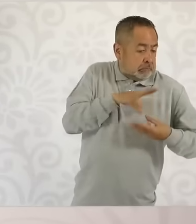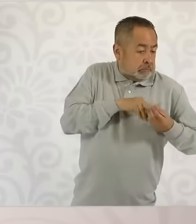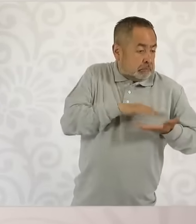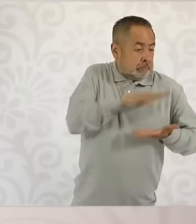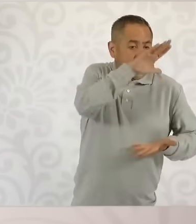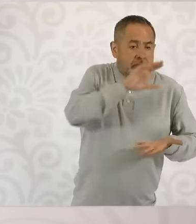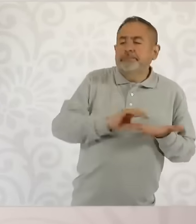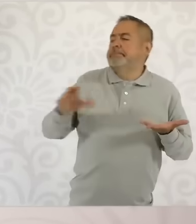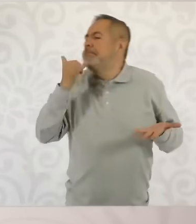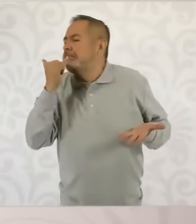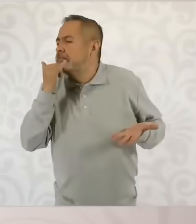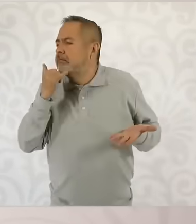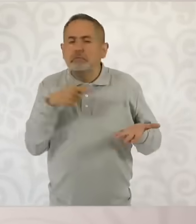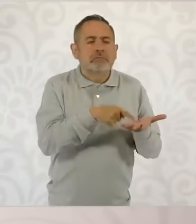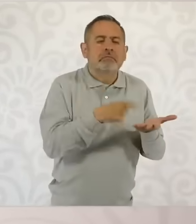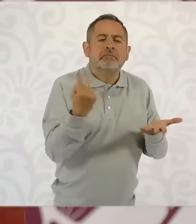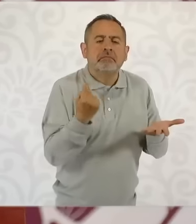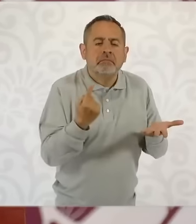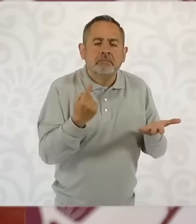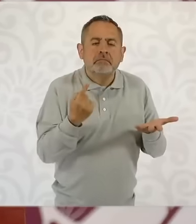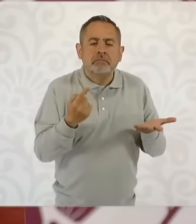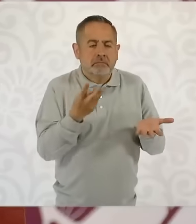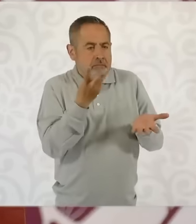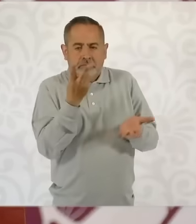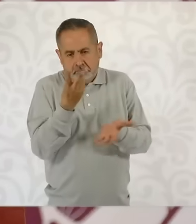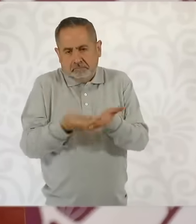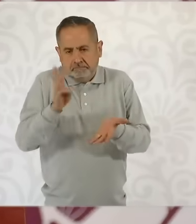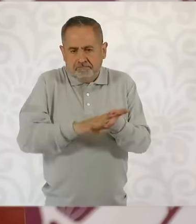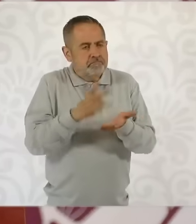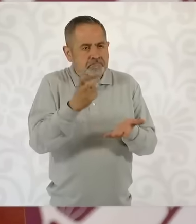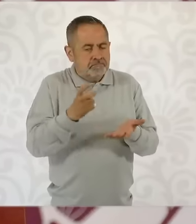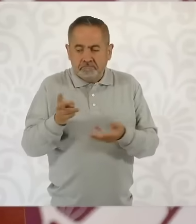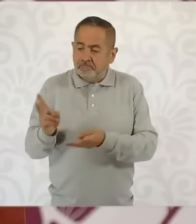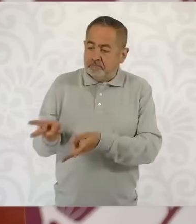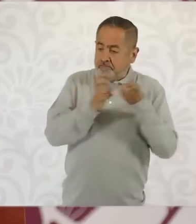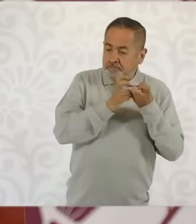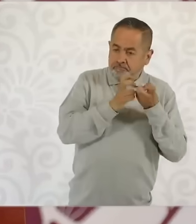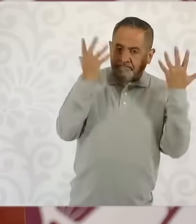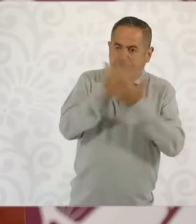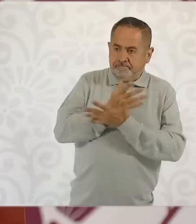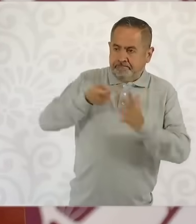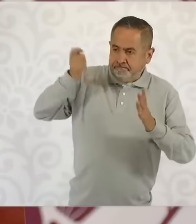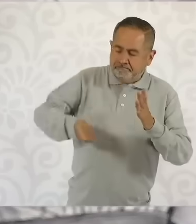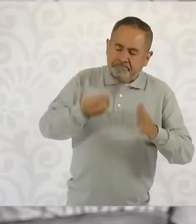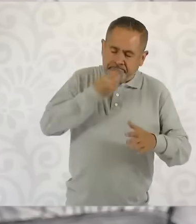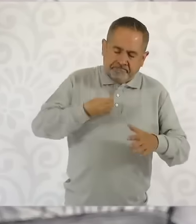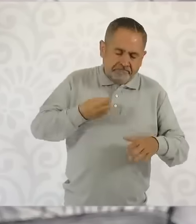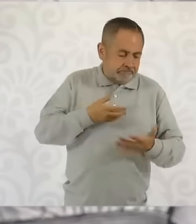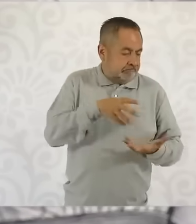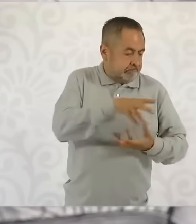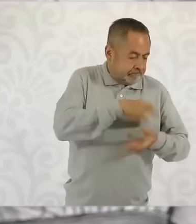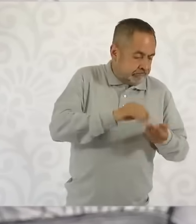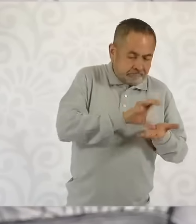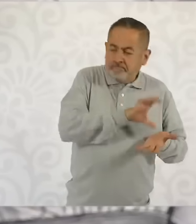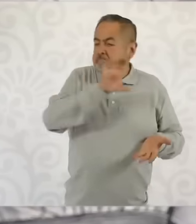la máximo que puedes llegar a reproducirlo, pues son 3 veces en una operación, digamos, de muchos